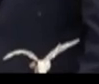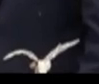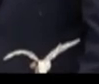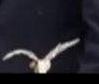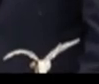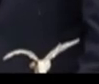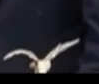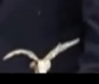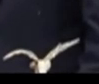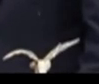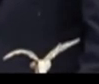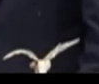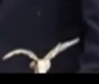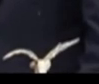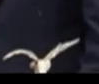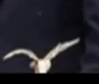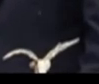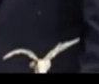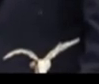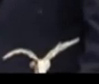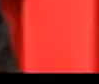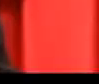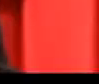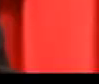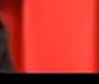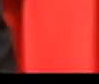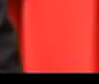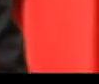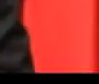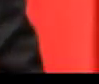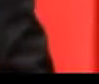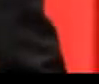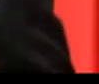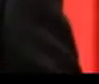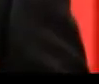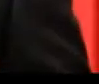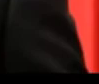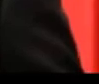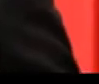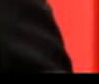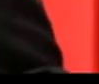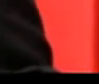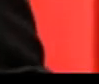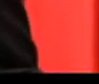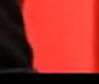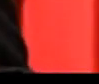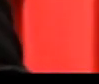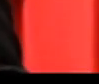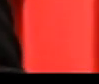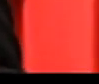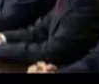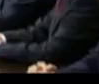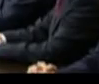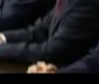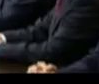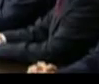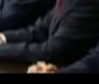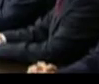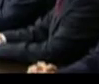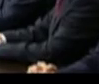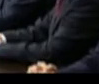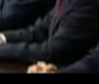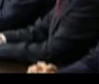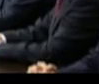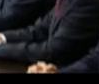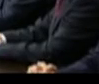Hoy, lunes 3 de diciembre, en Interfaz, Andrés Manuel López Obrador tomó protesta como presidente de México y aseguró que trabajará